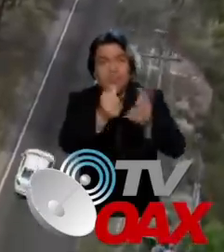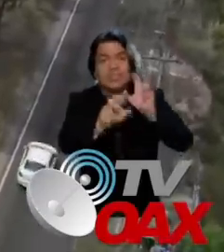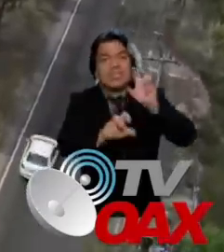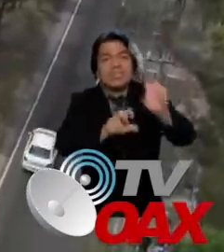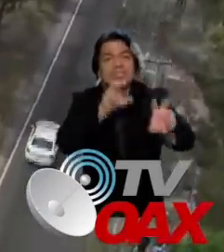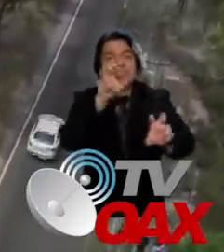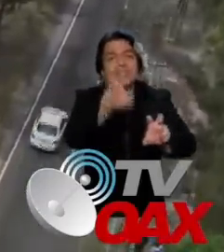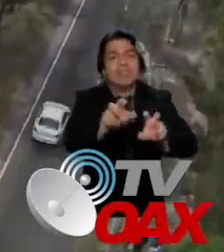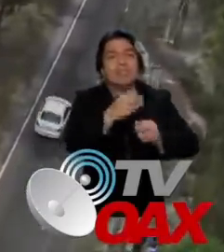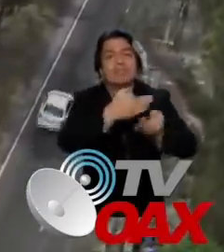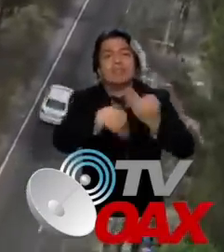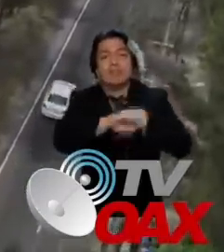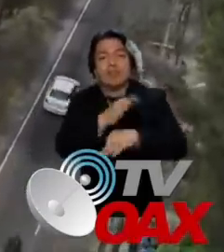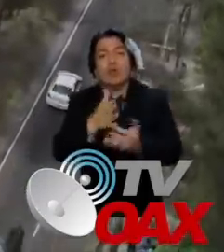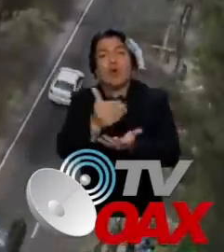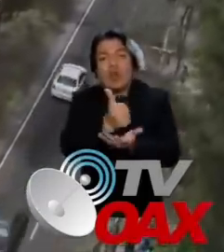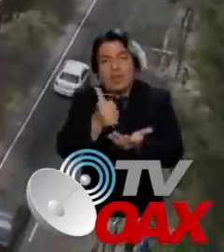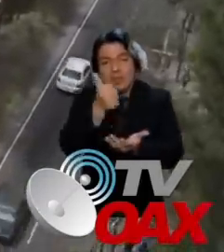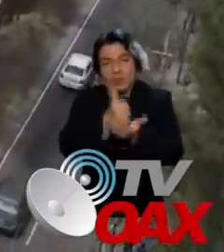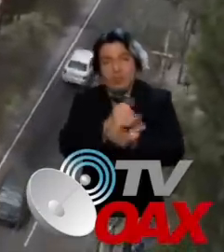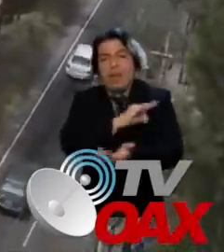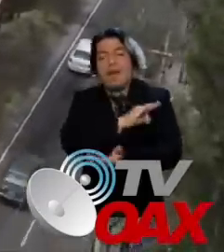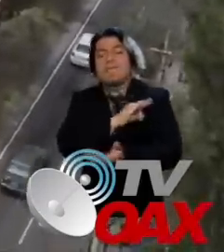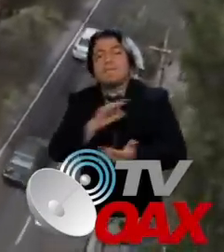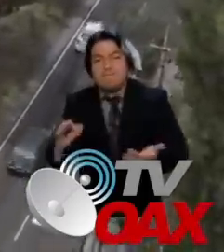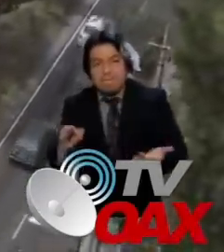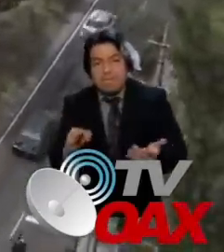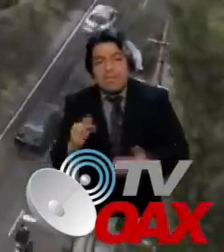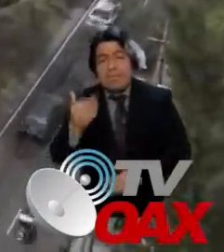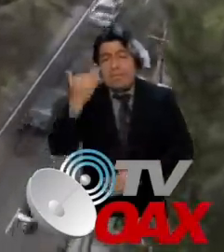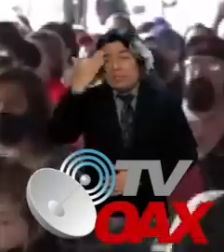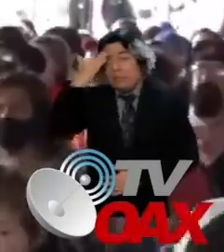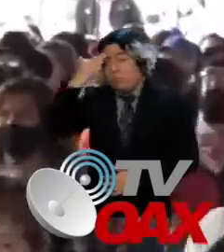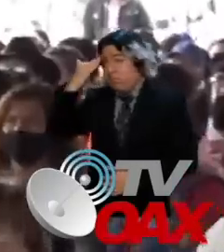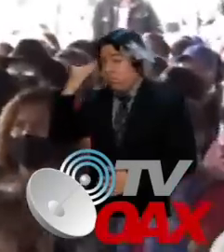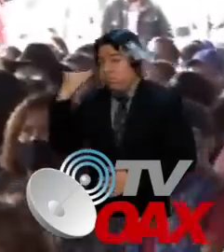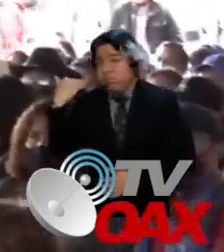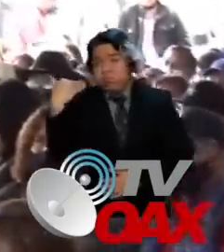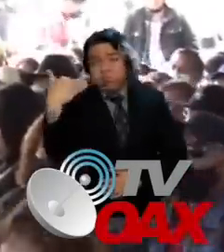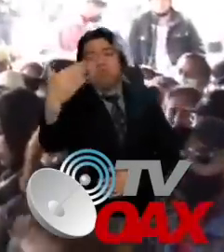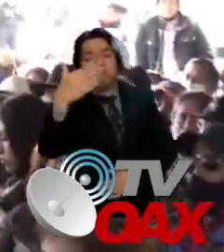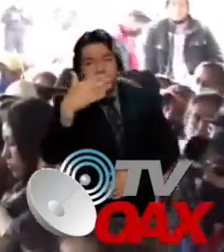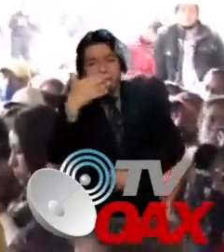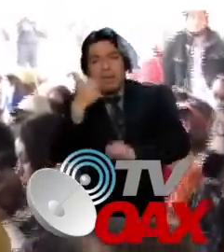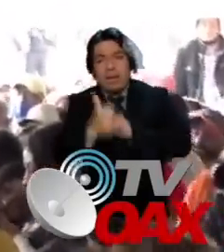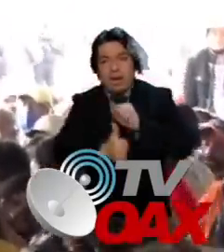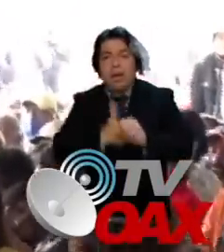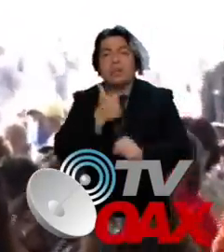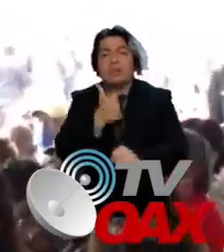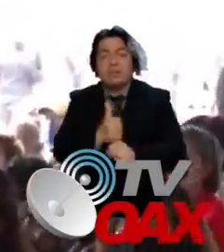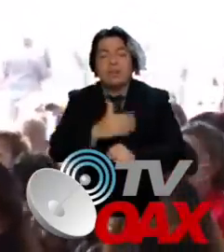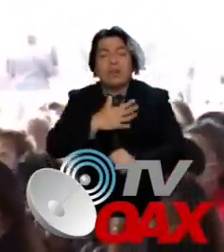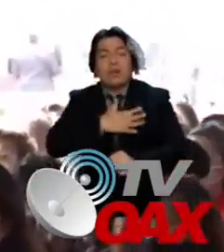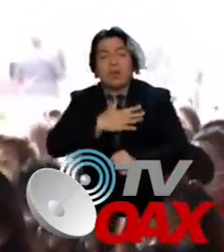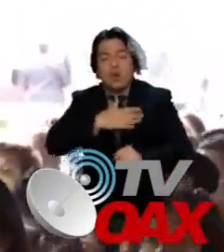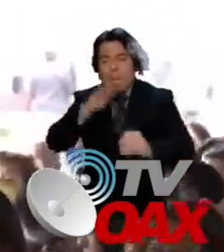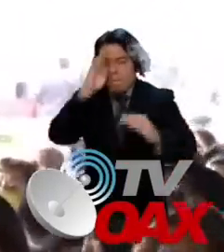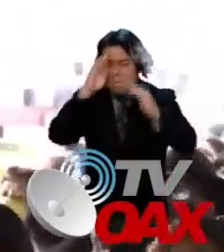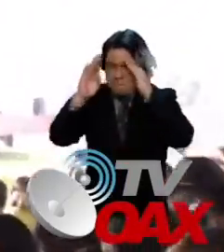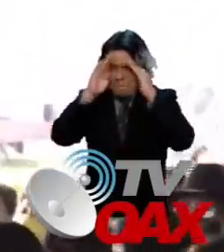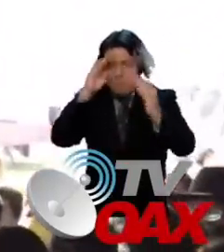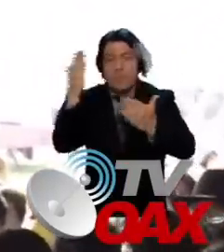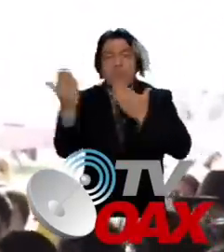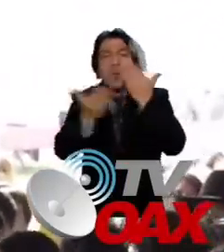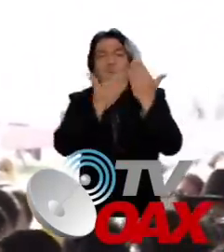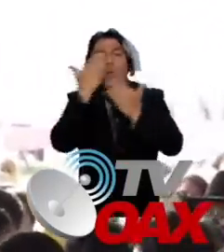podemos dejar en una ciudad. Durante años de mi vida me dediqué a estudiar desde la academia